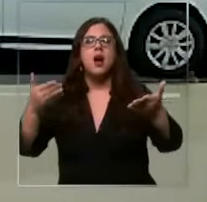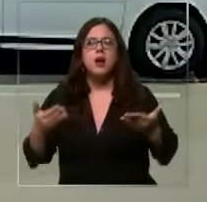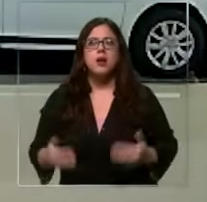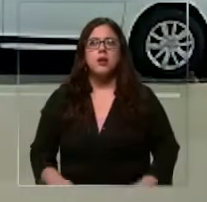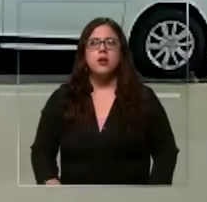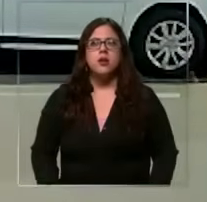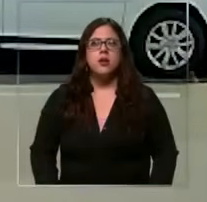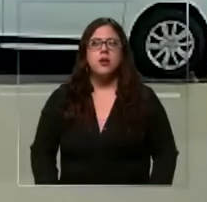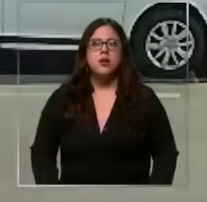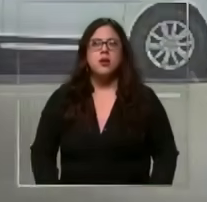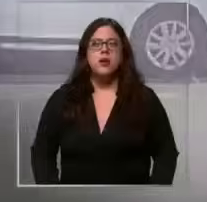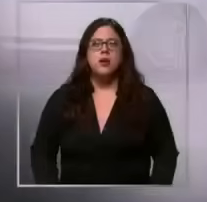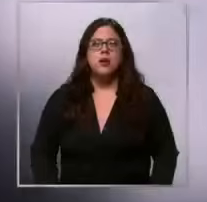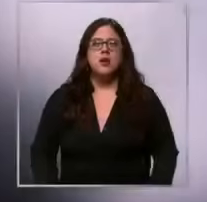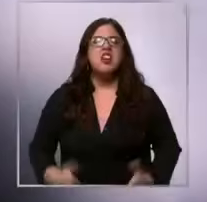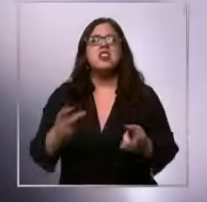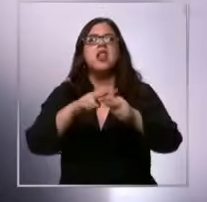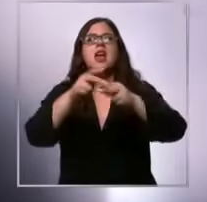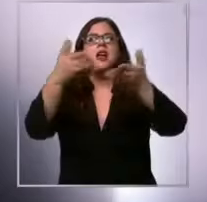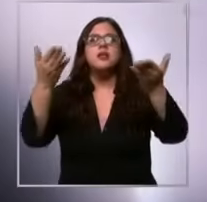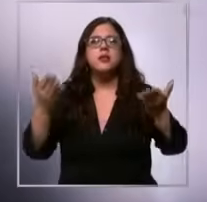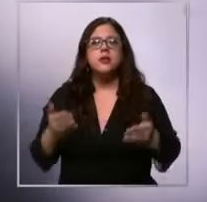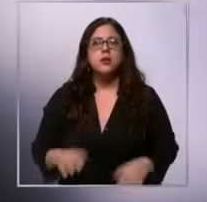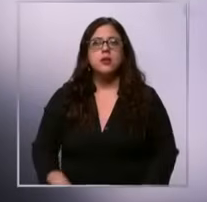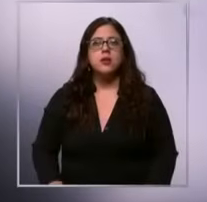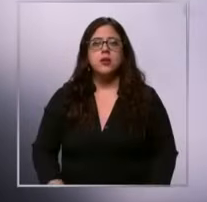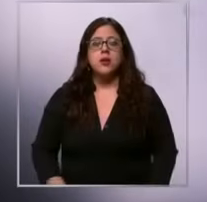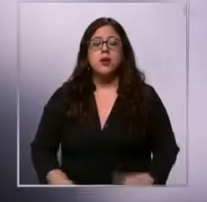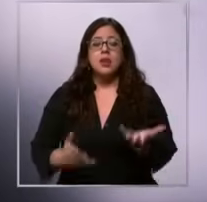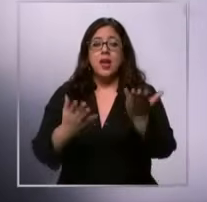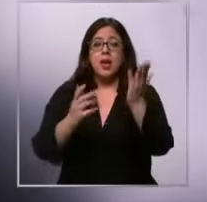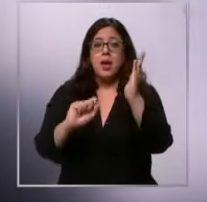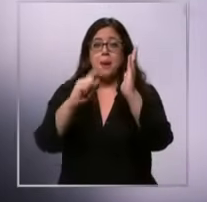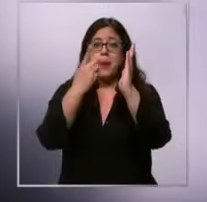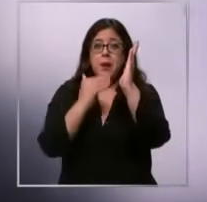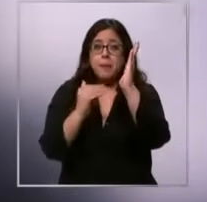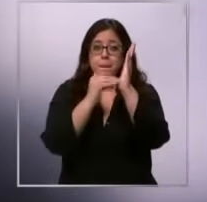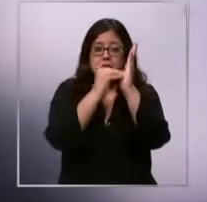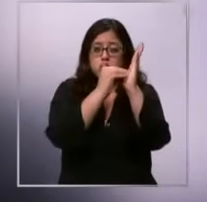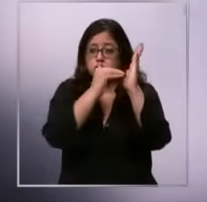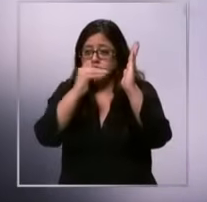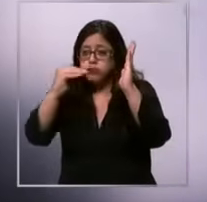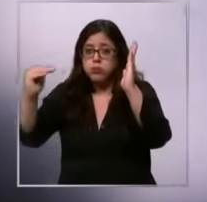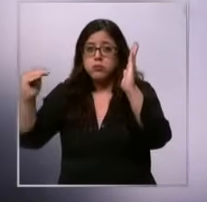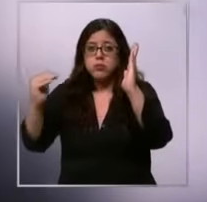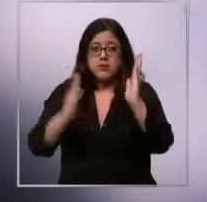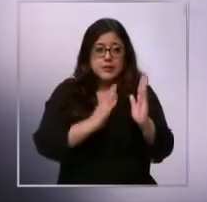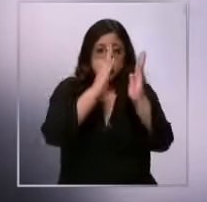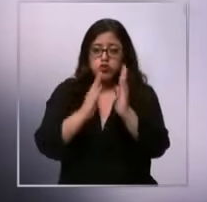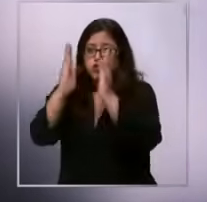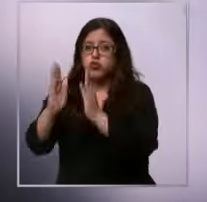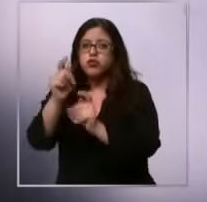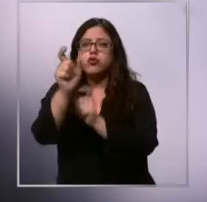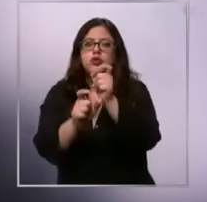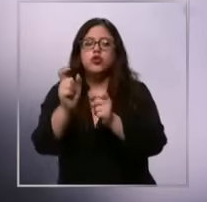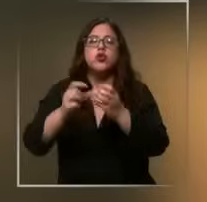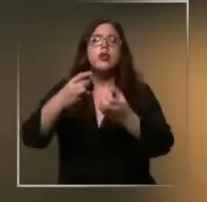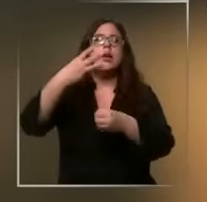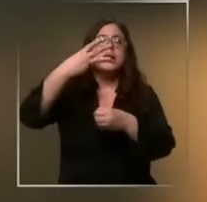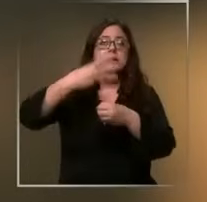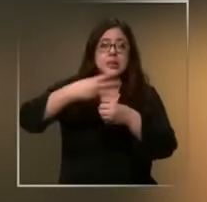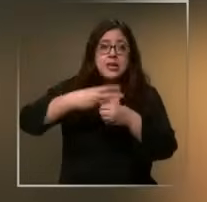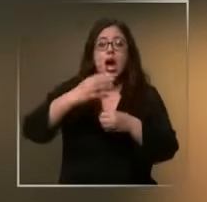Ay, te están parando la mano, ¿no? Todos los primeros pisos son, la mayoría son todos adultos mayores. O personas con